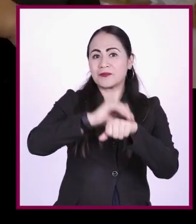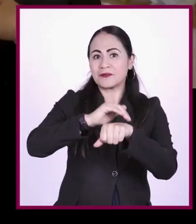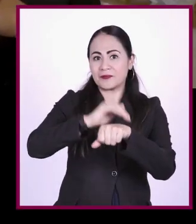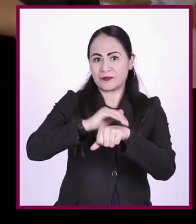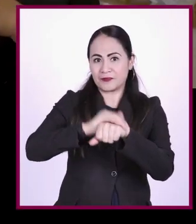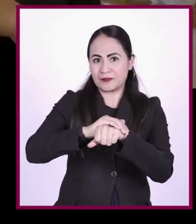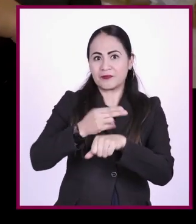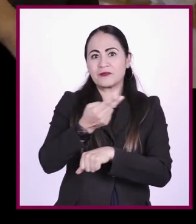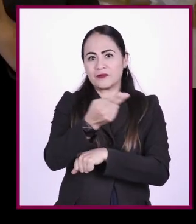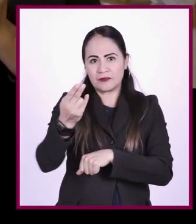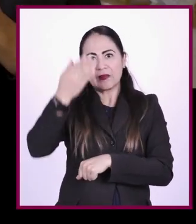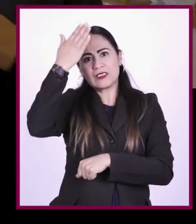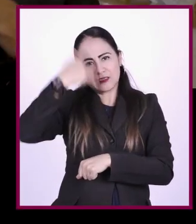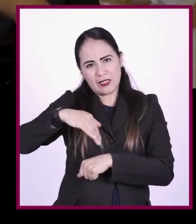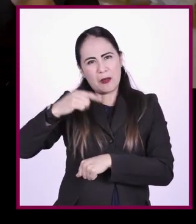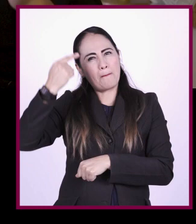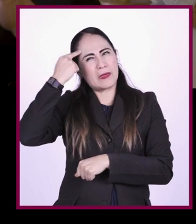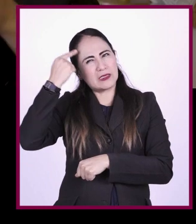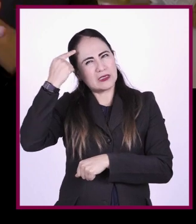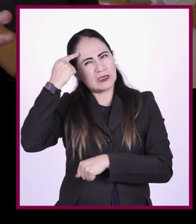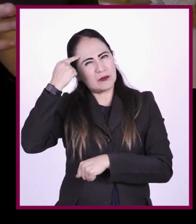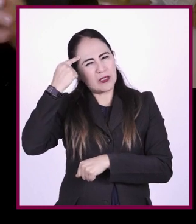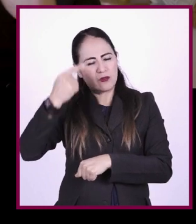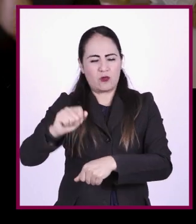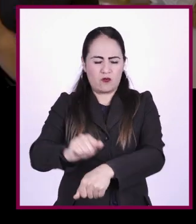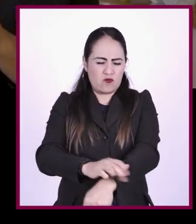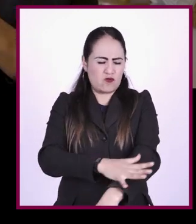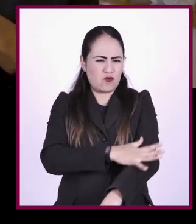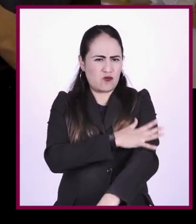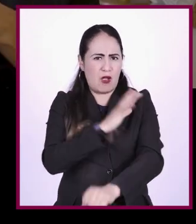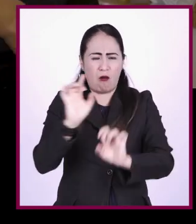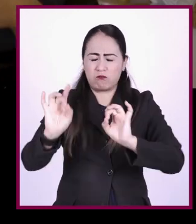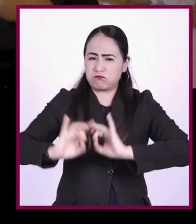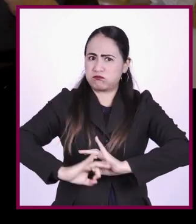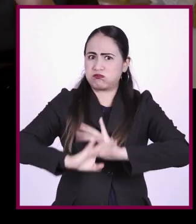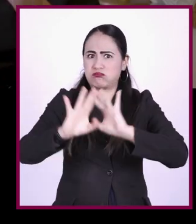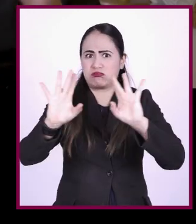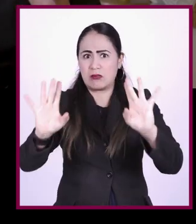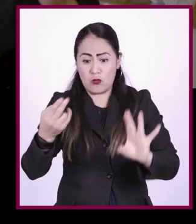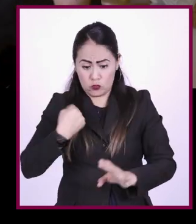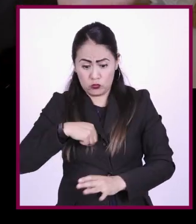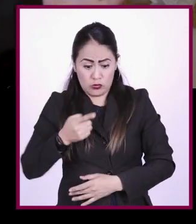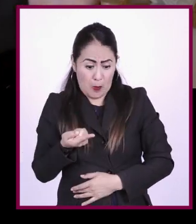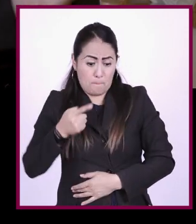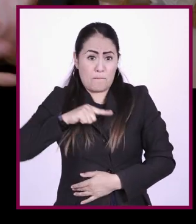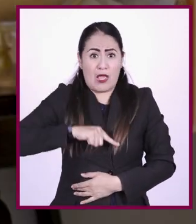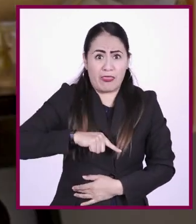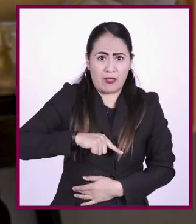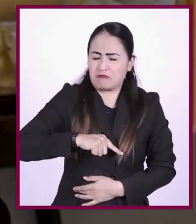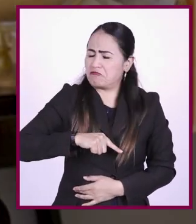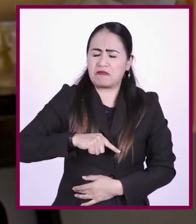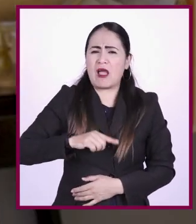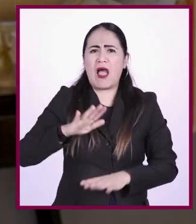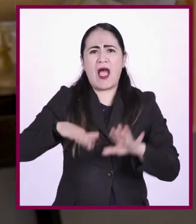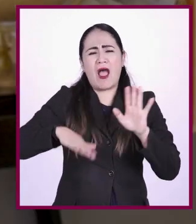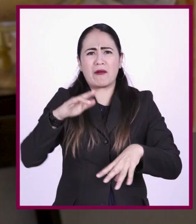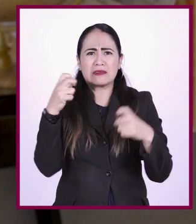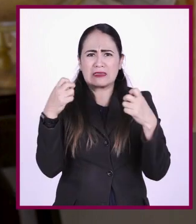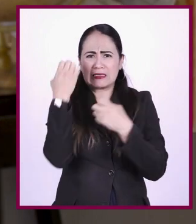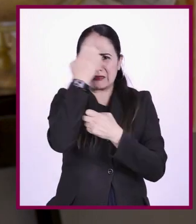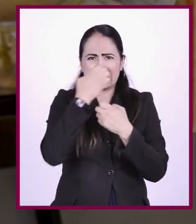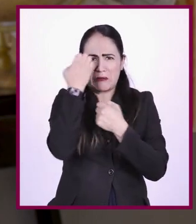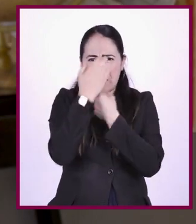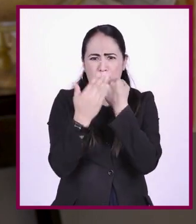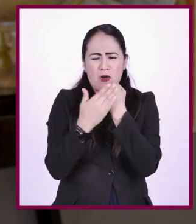Amigos, amigas, como sabemos, nuestros pensamientos y emociones aparecen sin que nosotros se lo pidamos. De pronto ya